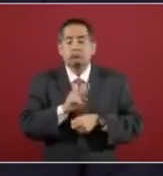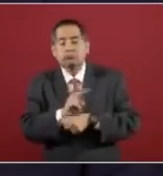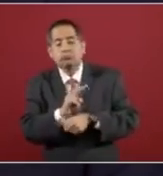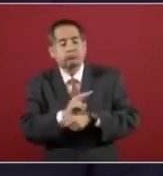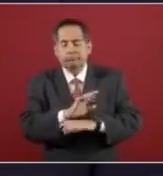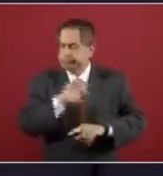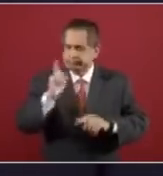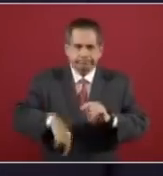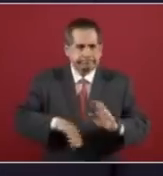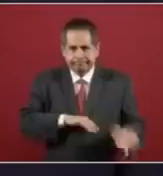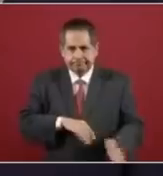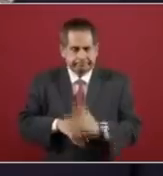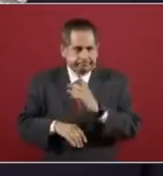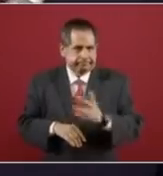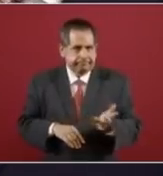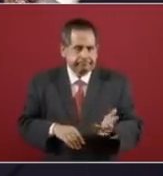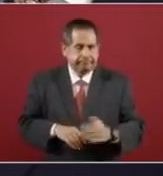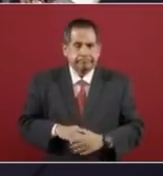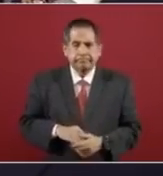los que